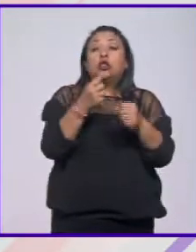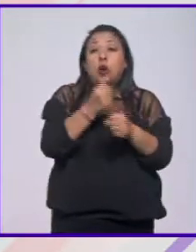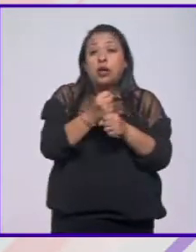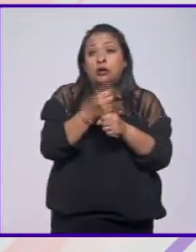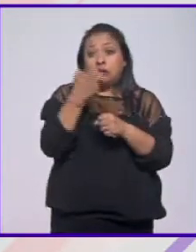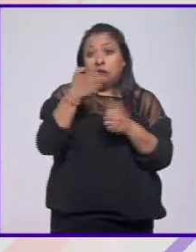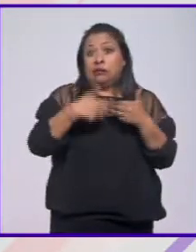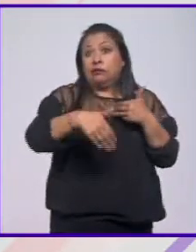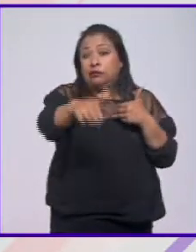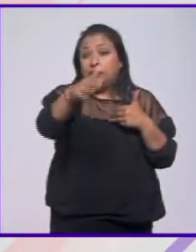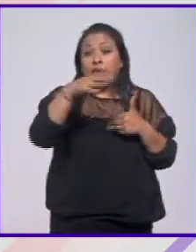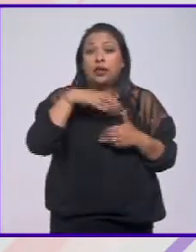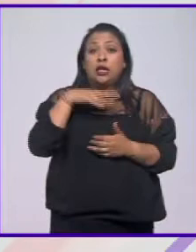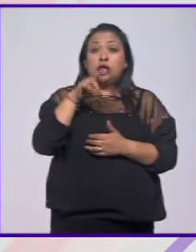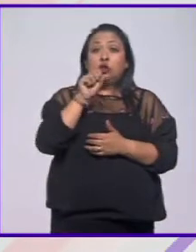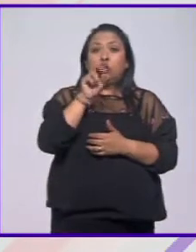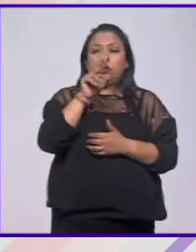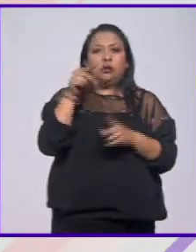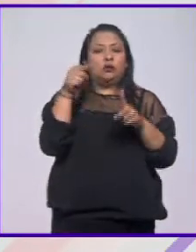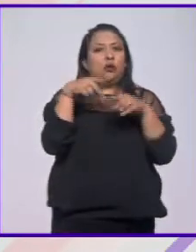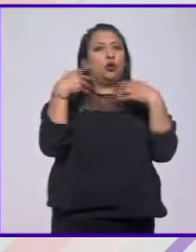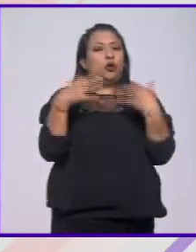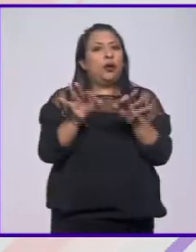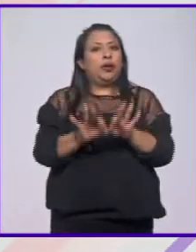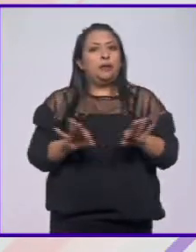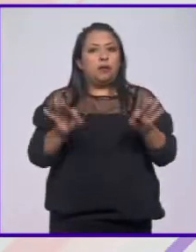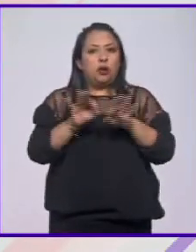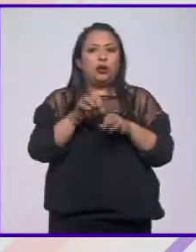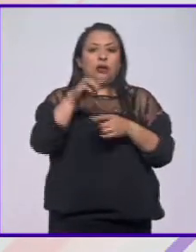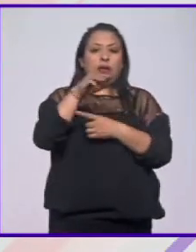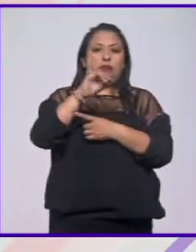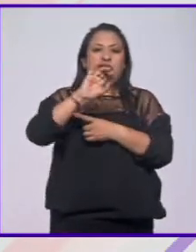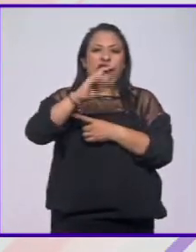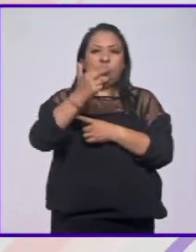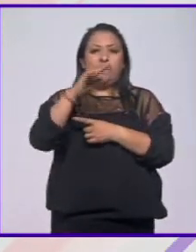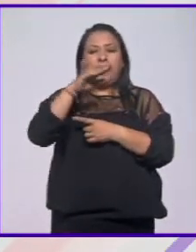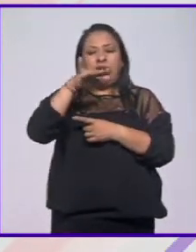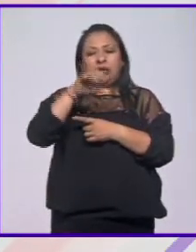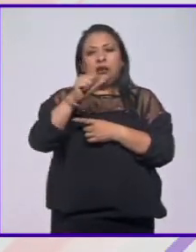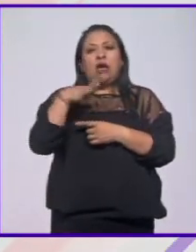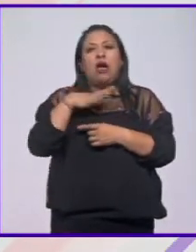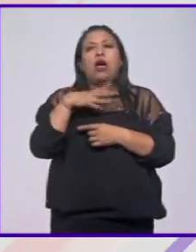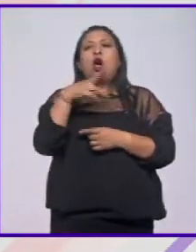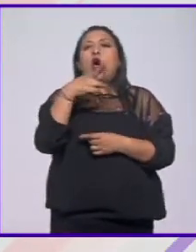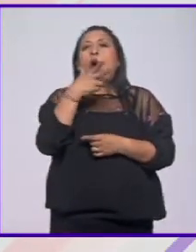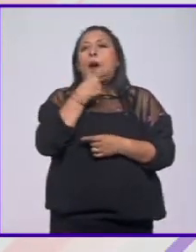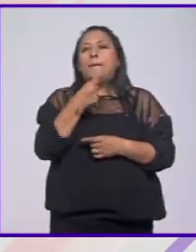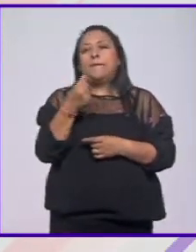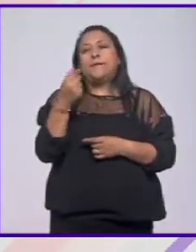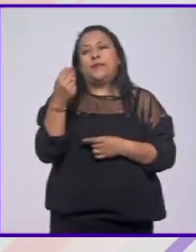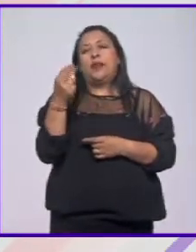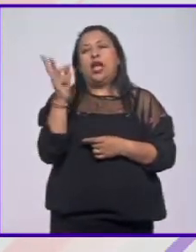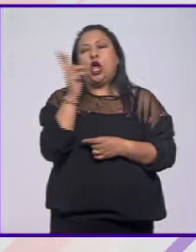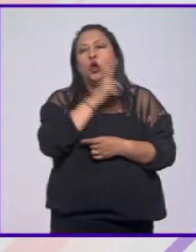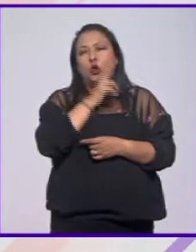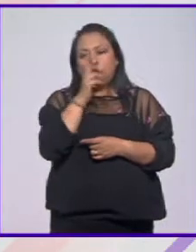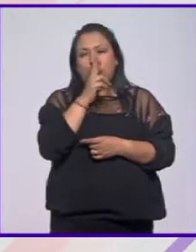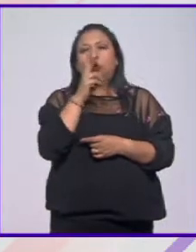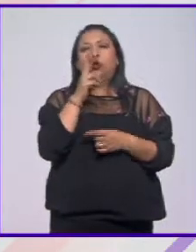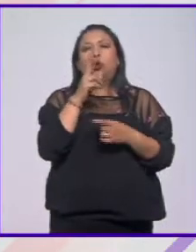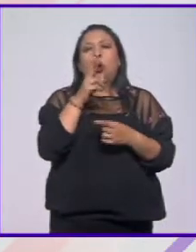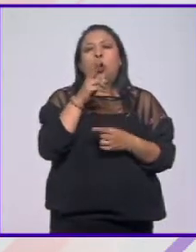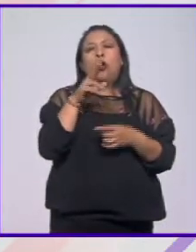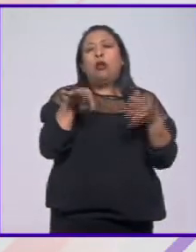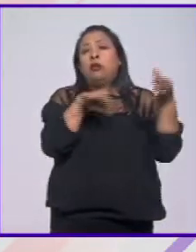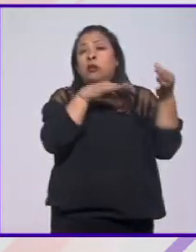de allí, esas suites son todo un punto de referencia. Misha Maisky, el ejecutor ruso de violonchelo, el intérprete de